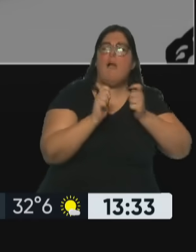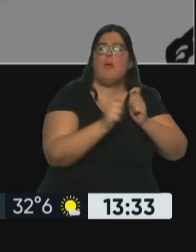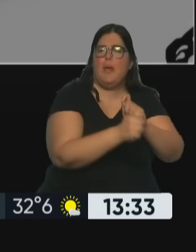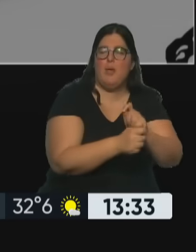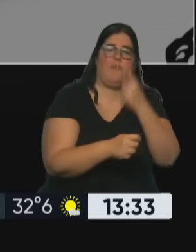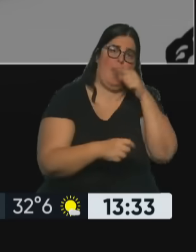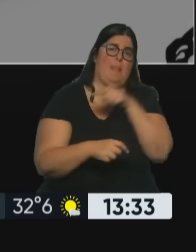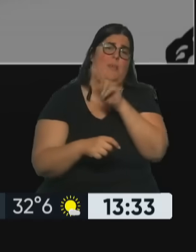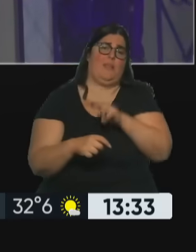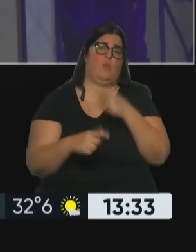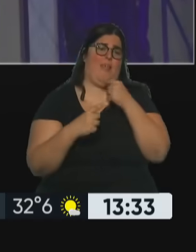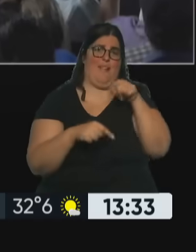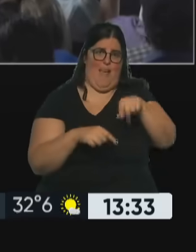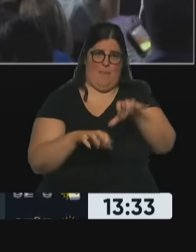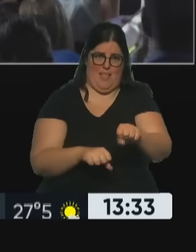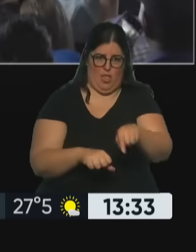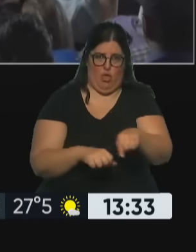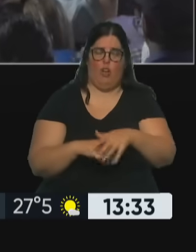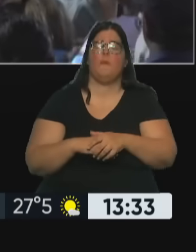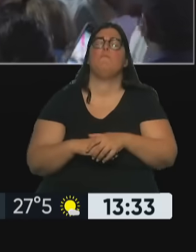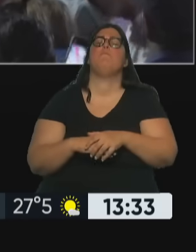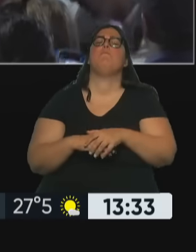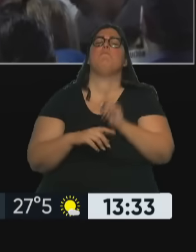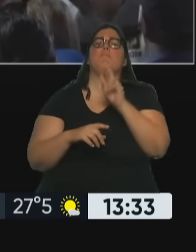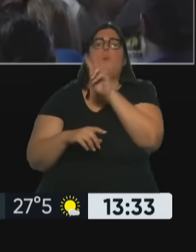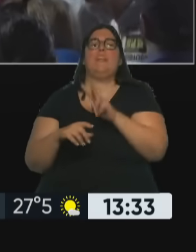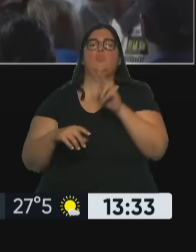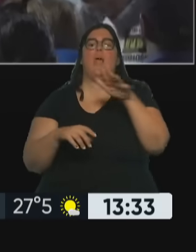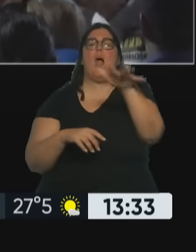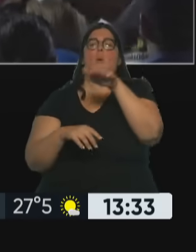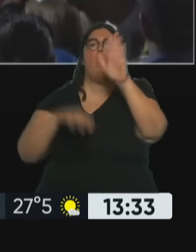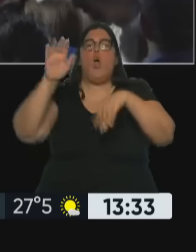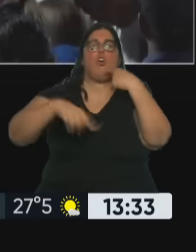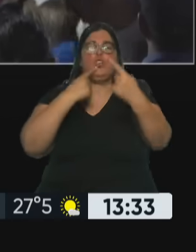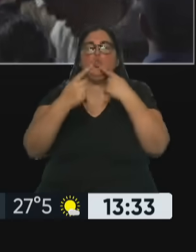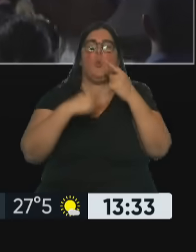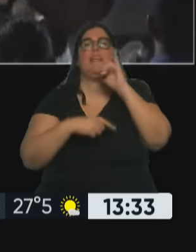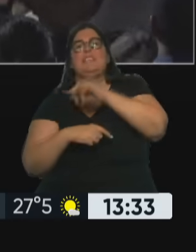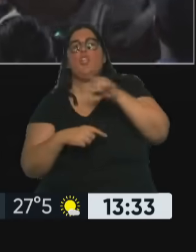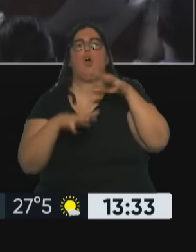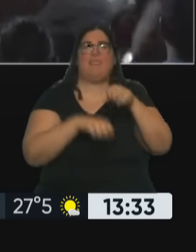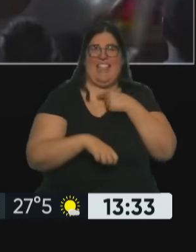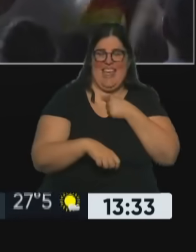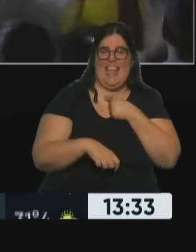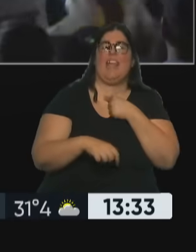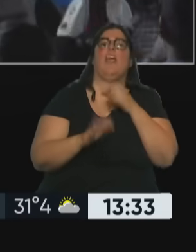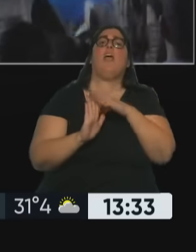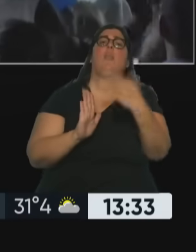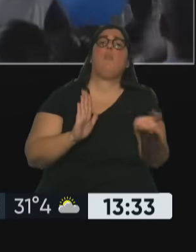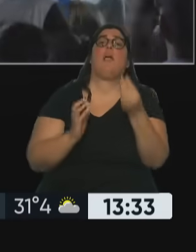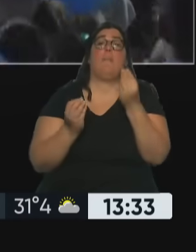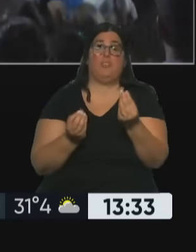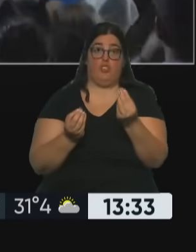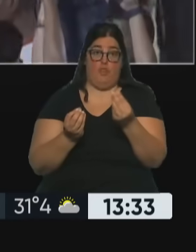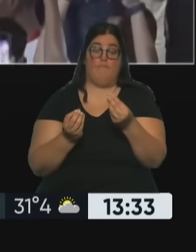¿qué fue lo que pasó en las últimas horas y sobre todo después del referéndum? Más allá de algunos cuestionamientos de cuánta participación tuvo o no, que